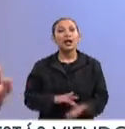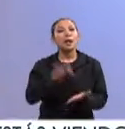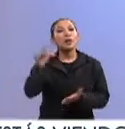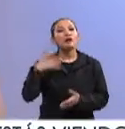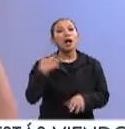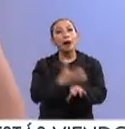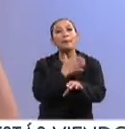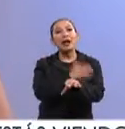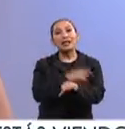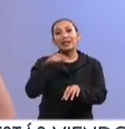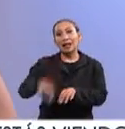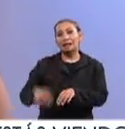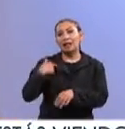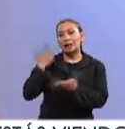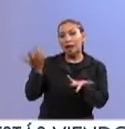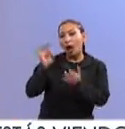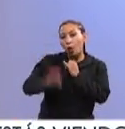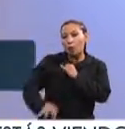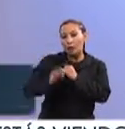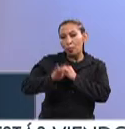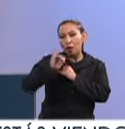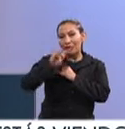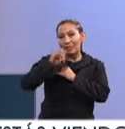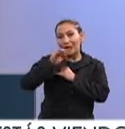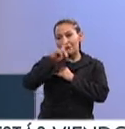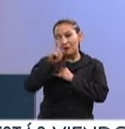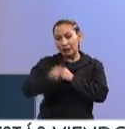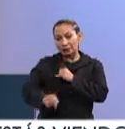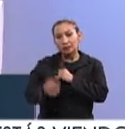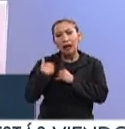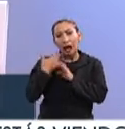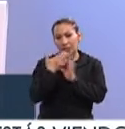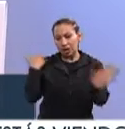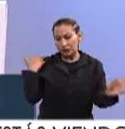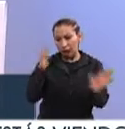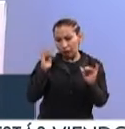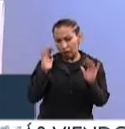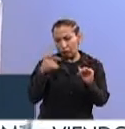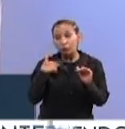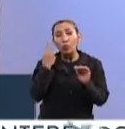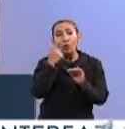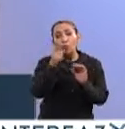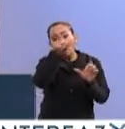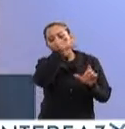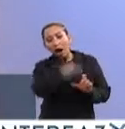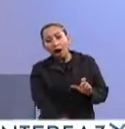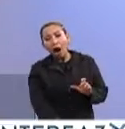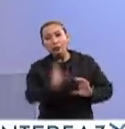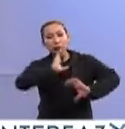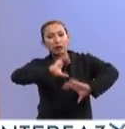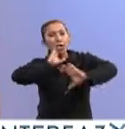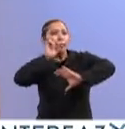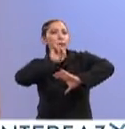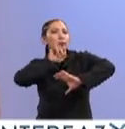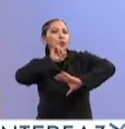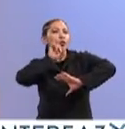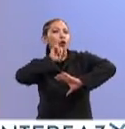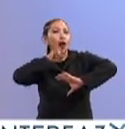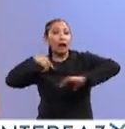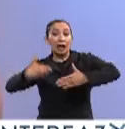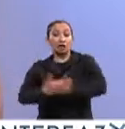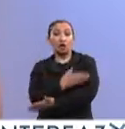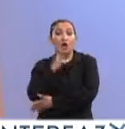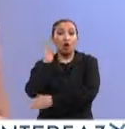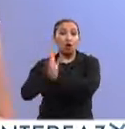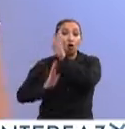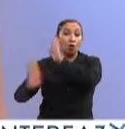Gracias por acompañarnos hasta esta parte final de Interfaz. Y bueno, antes de despedirnos, una de las figuras de la ópera, la soprano de origen